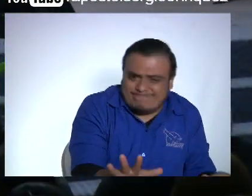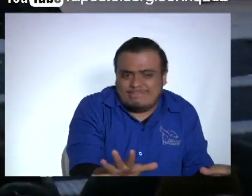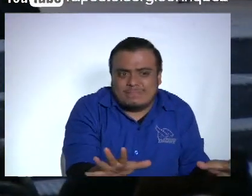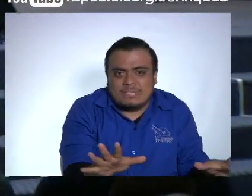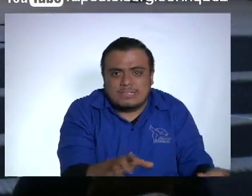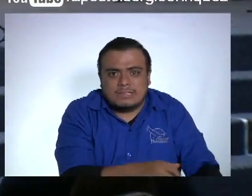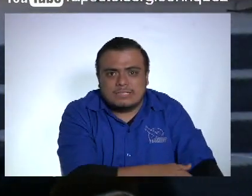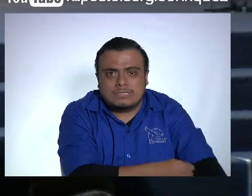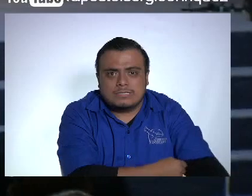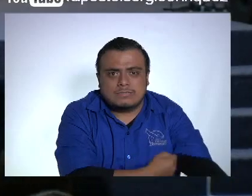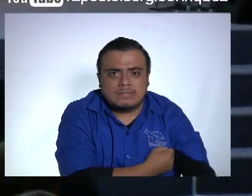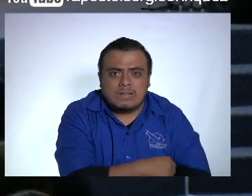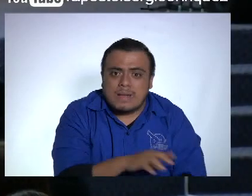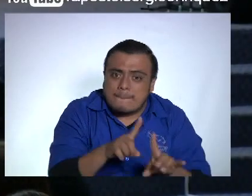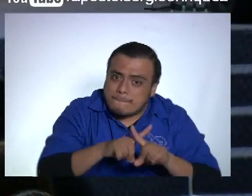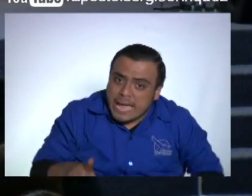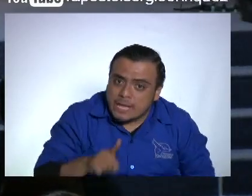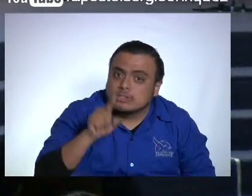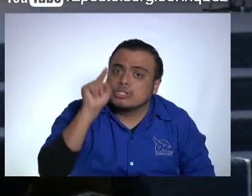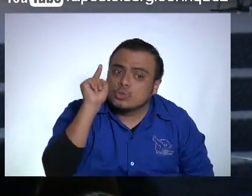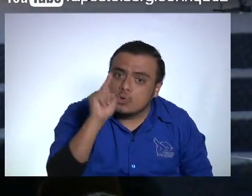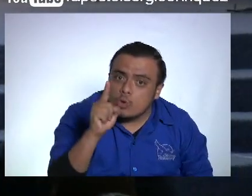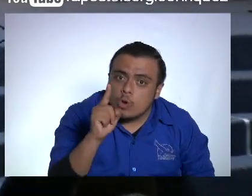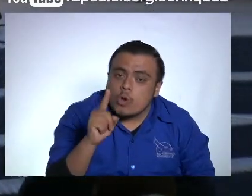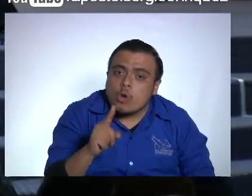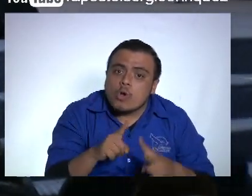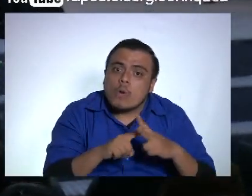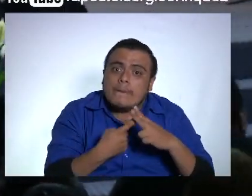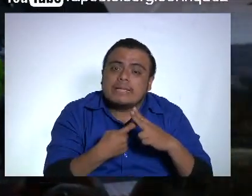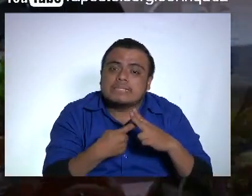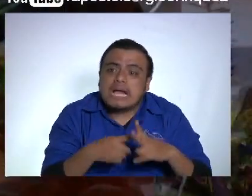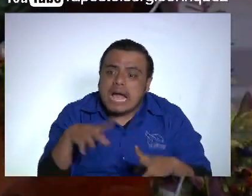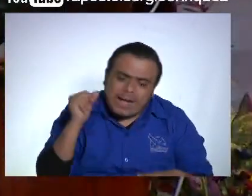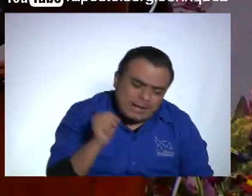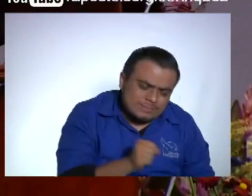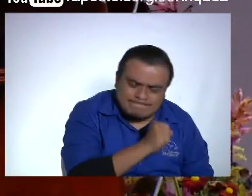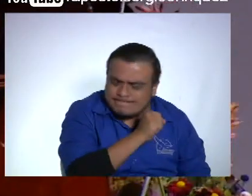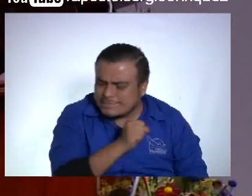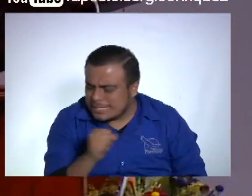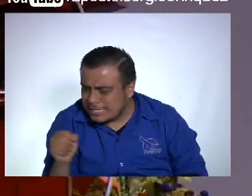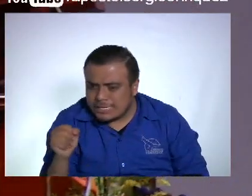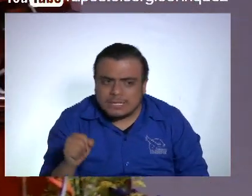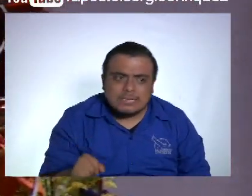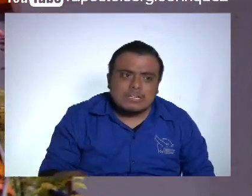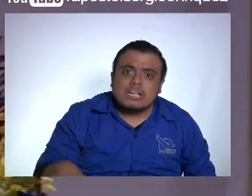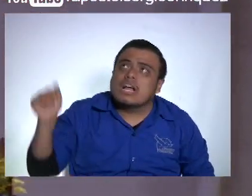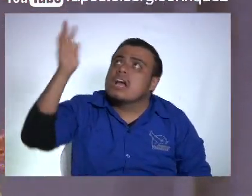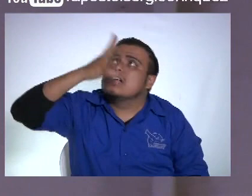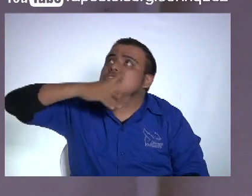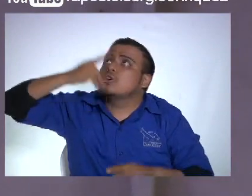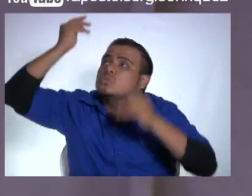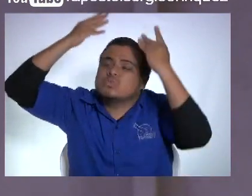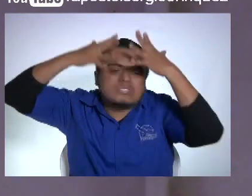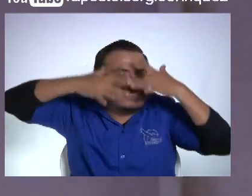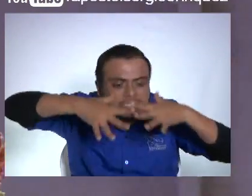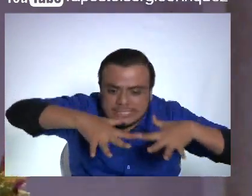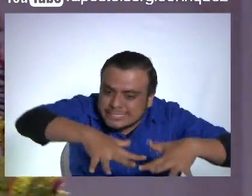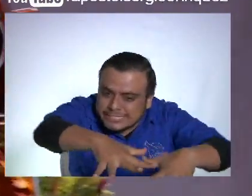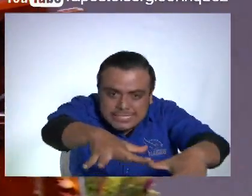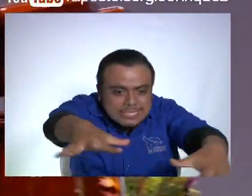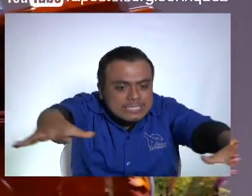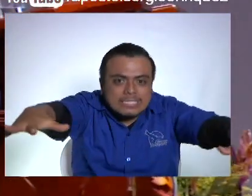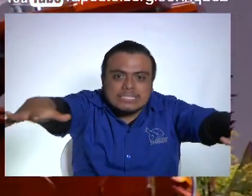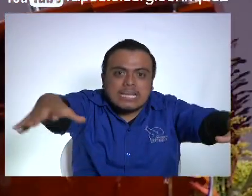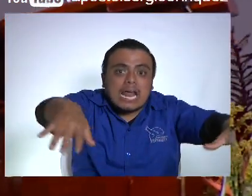perdido. Pero si tú empiezas a entonar este canto en la casa del canto, Dios descenderá y abrirá